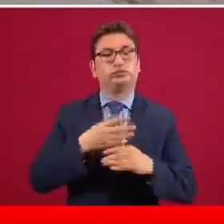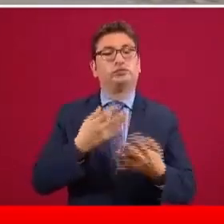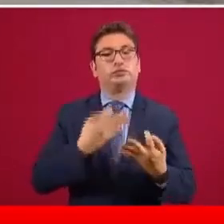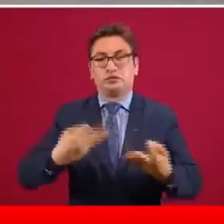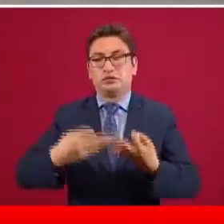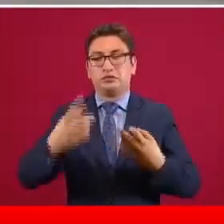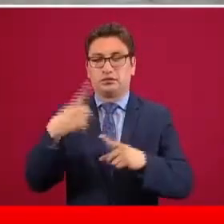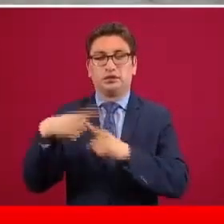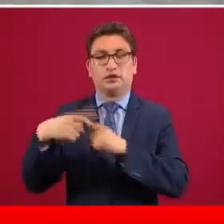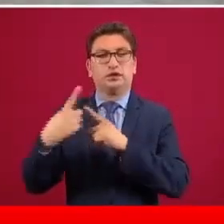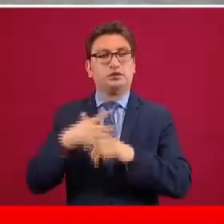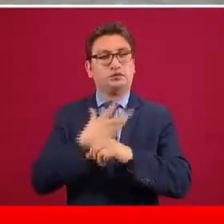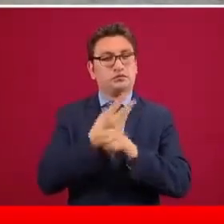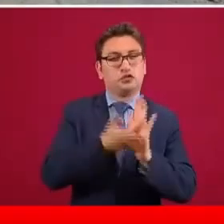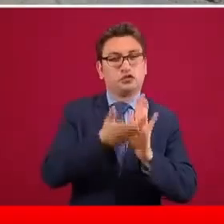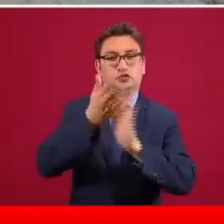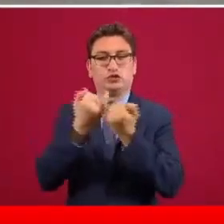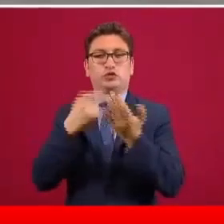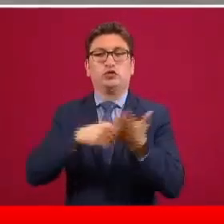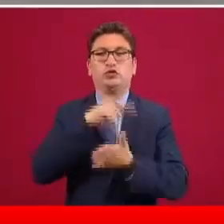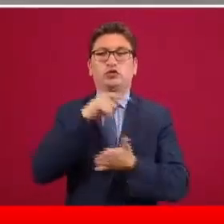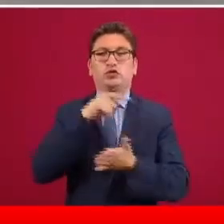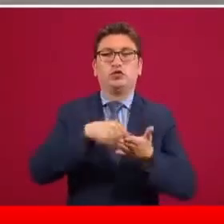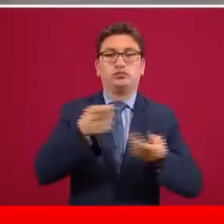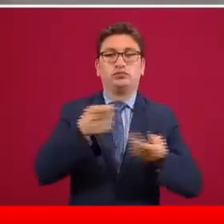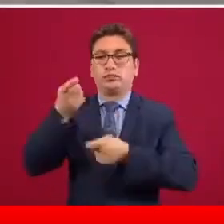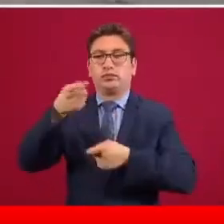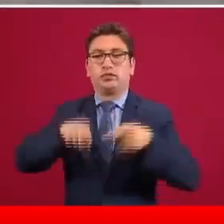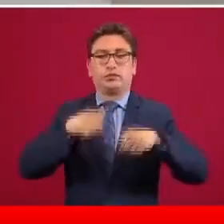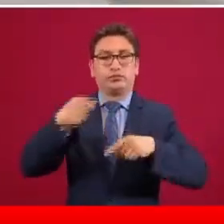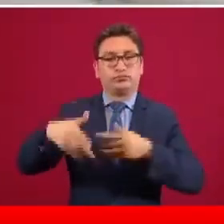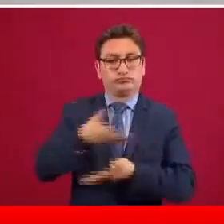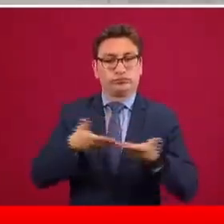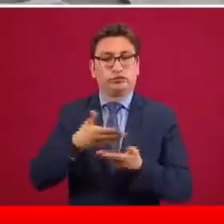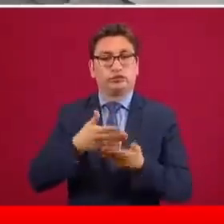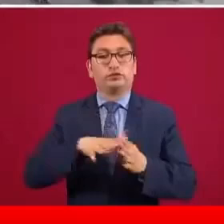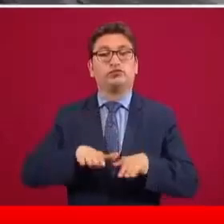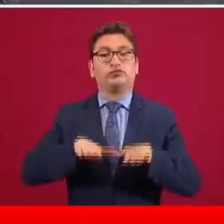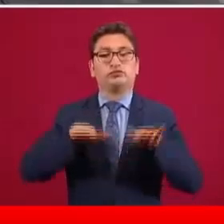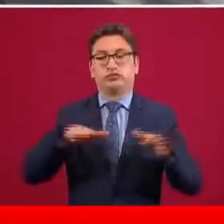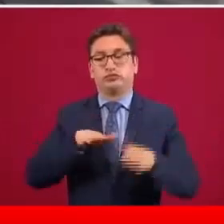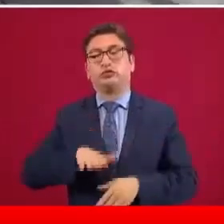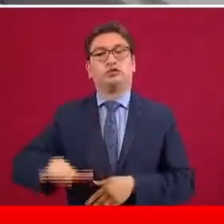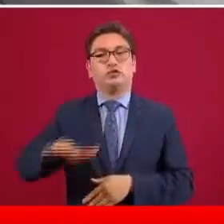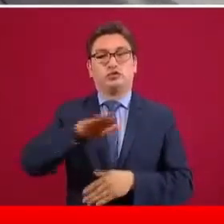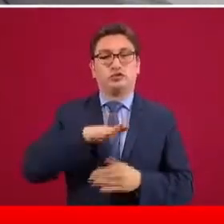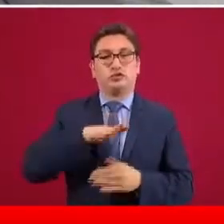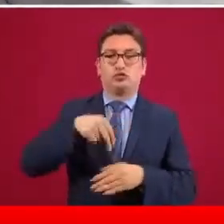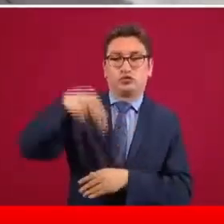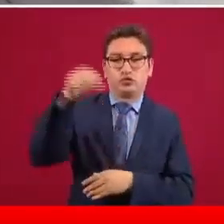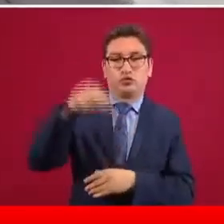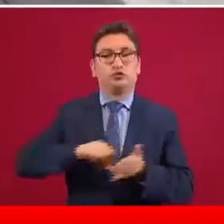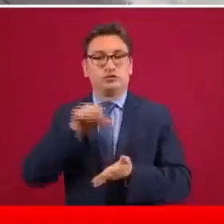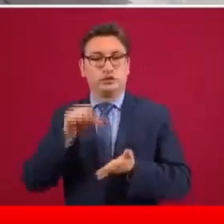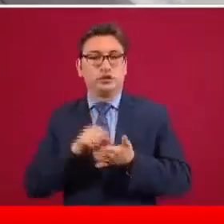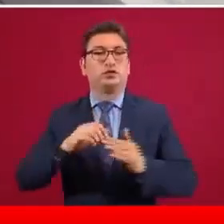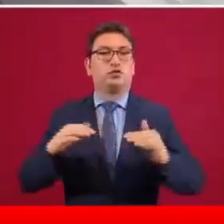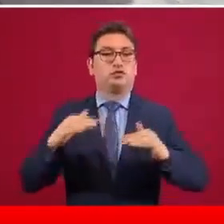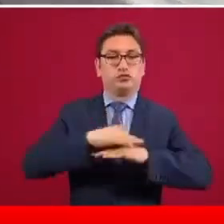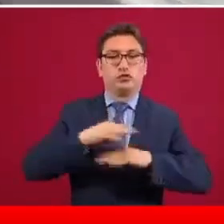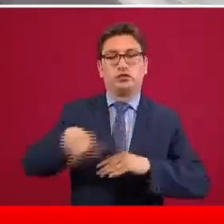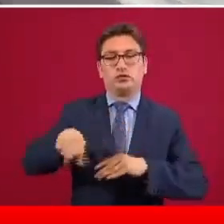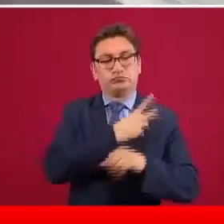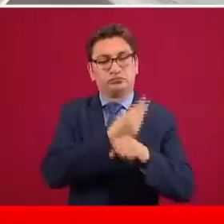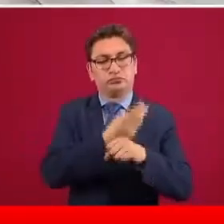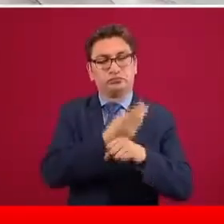la construcción de los puestos de mando para los frentes de trabajo operativo. En la pista norte, central, plataformas y rodajes, se llevan a